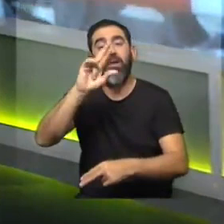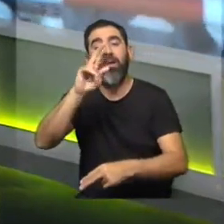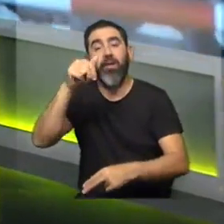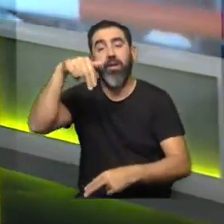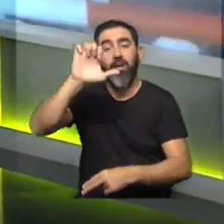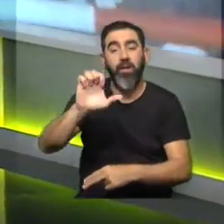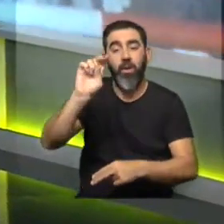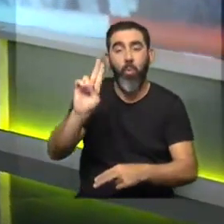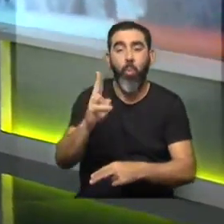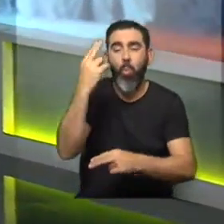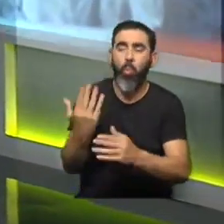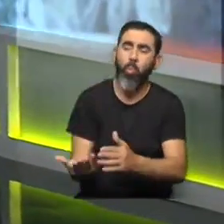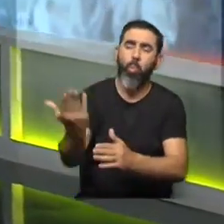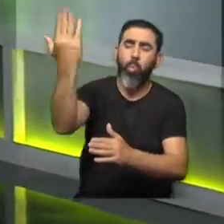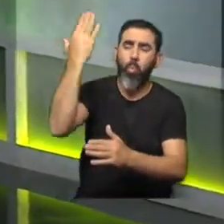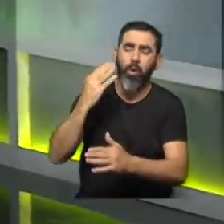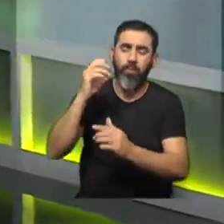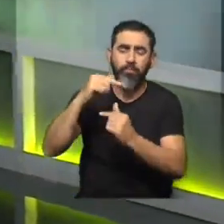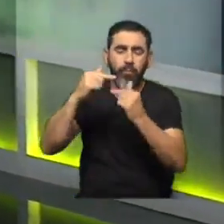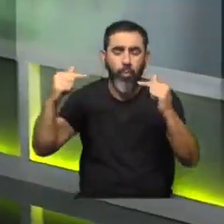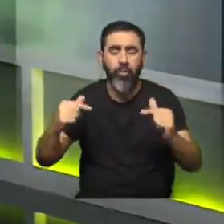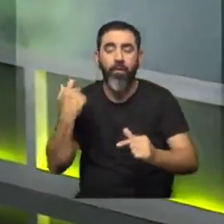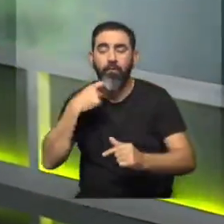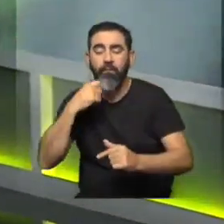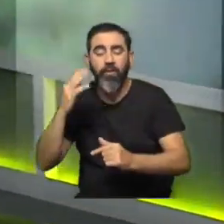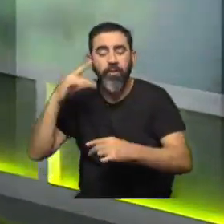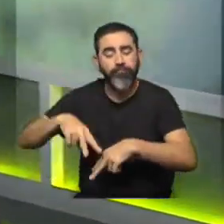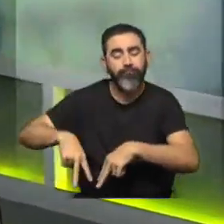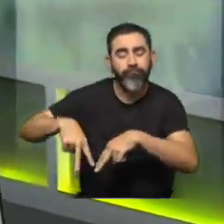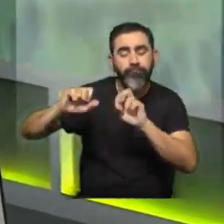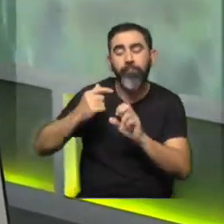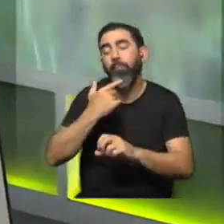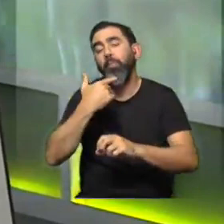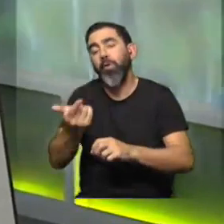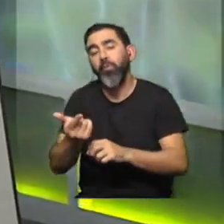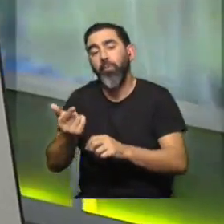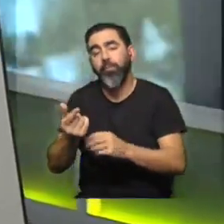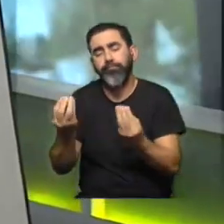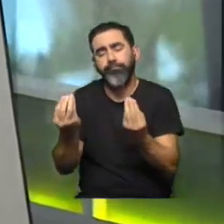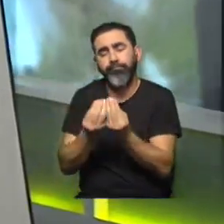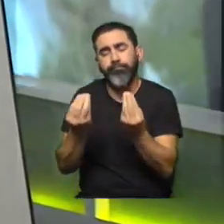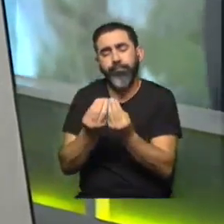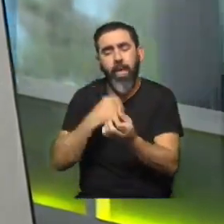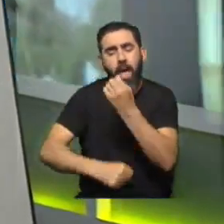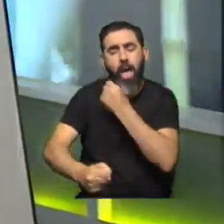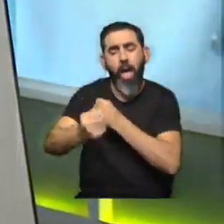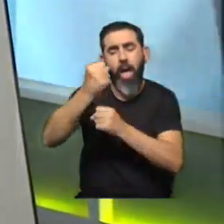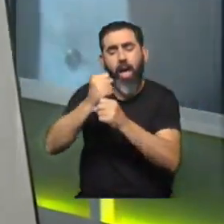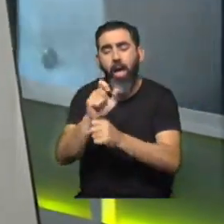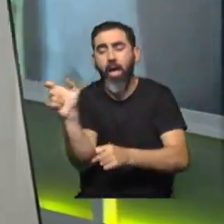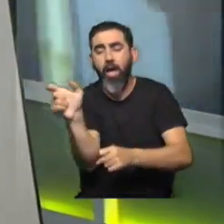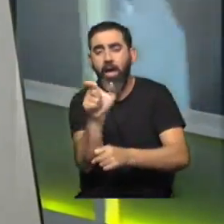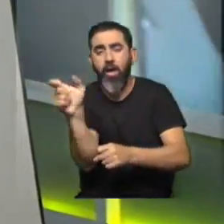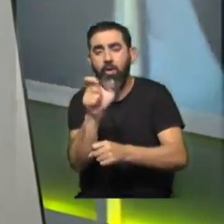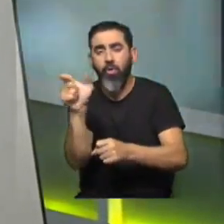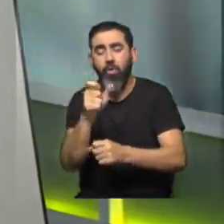Uruguay milenario esconde aún muchos misterios y no está exento de polémicas. Por ejemplo, hay decenas de miles de años de diferencia